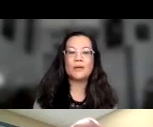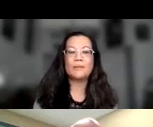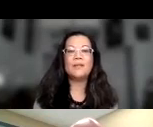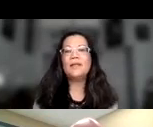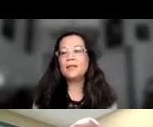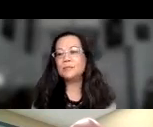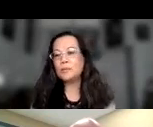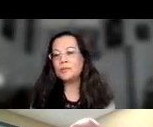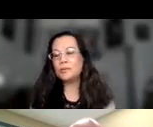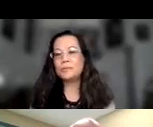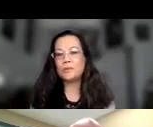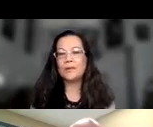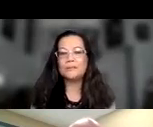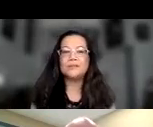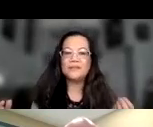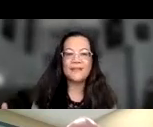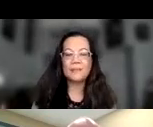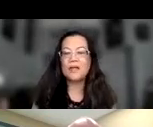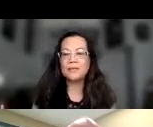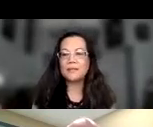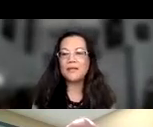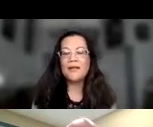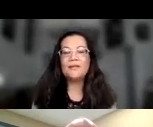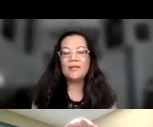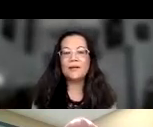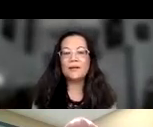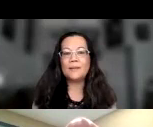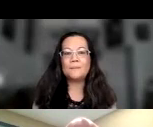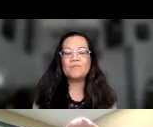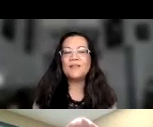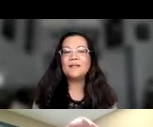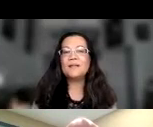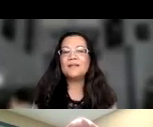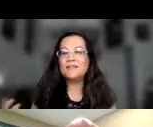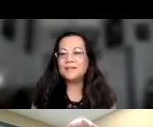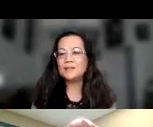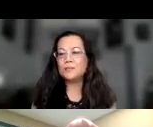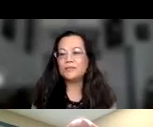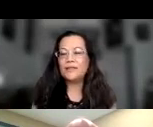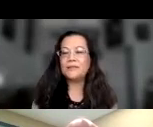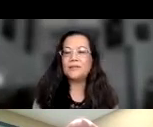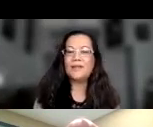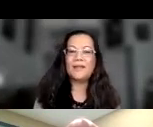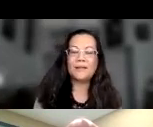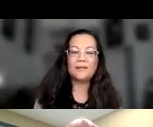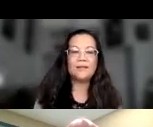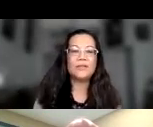como los servicios de navegadores, el programa de servicios navegadores, ellos